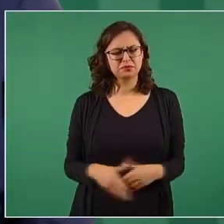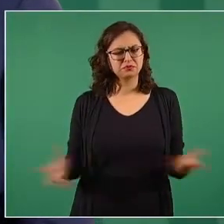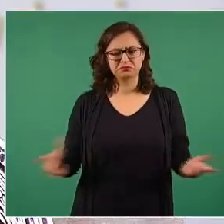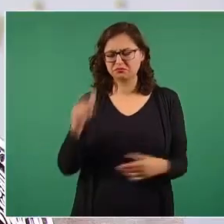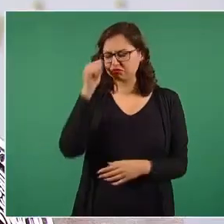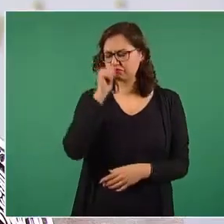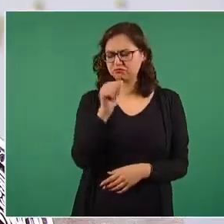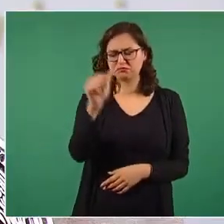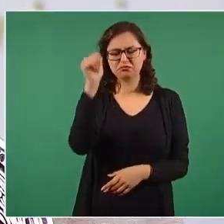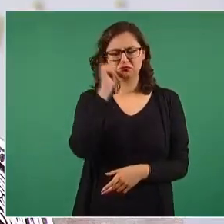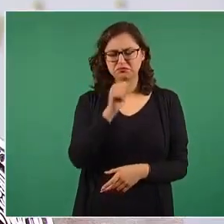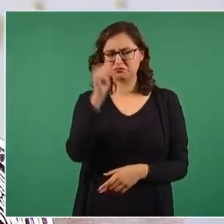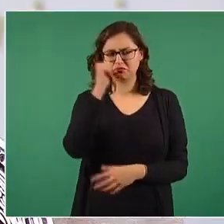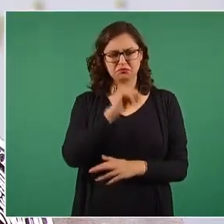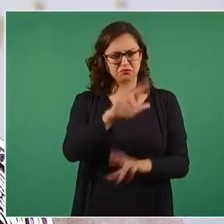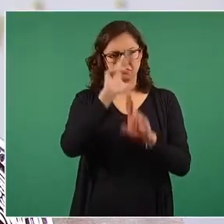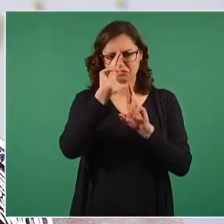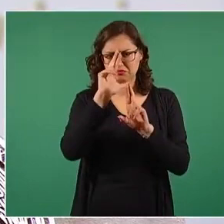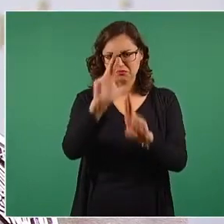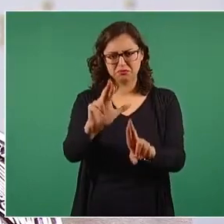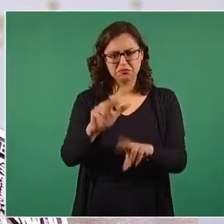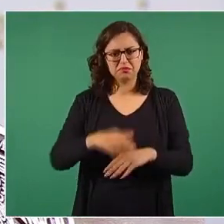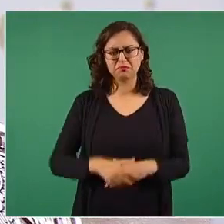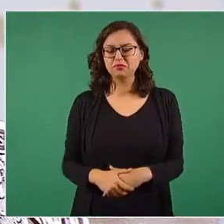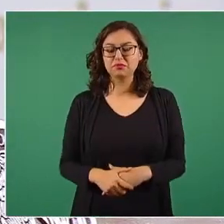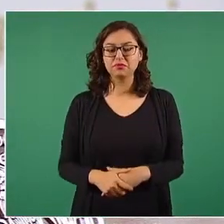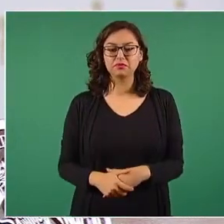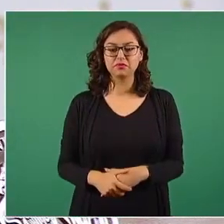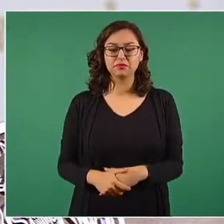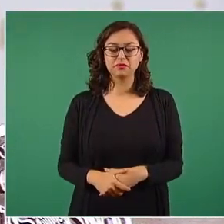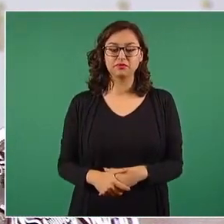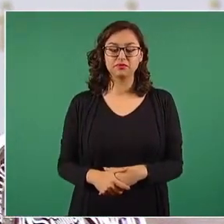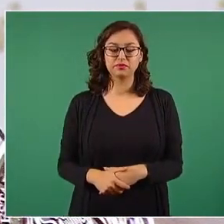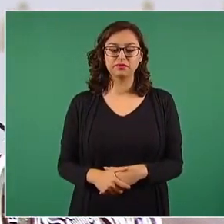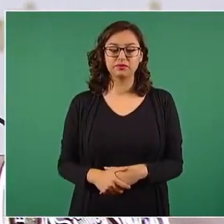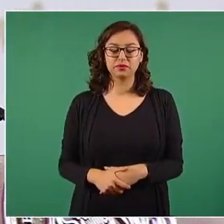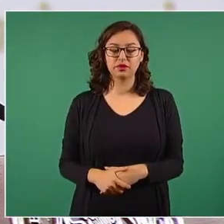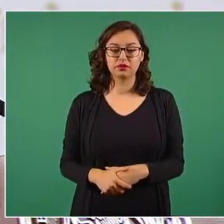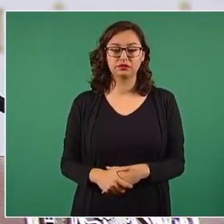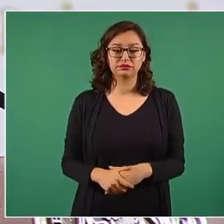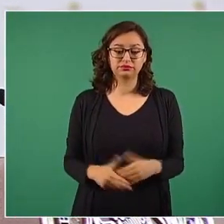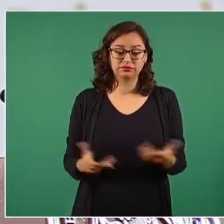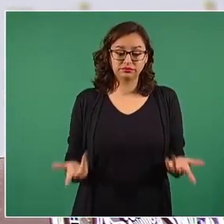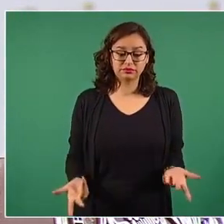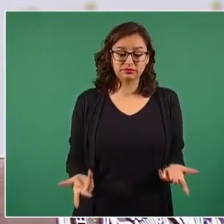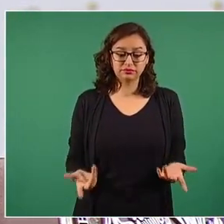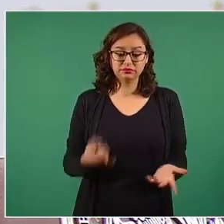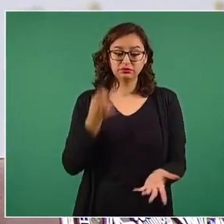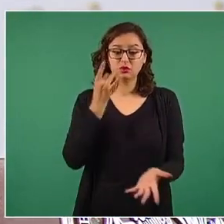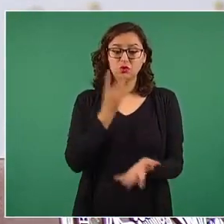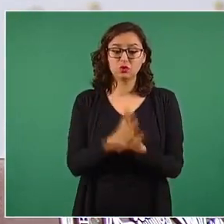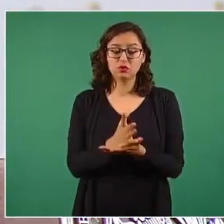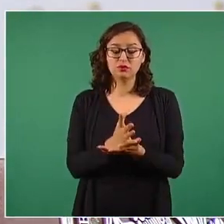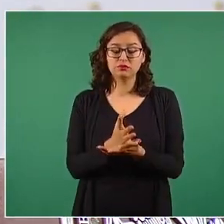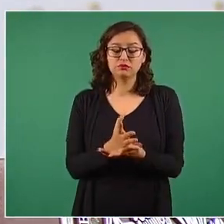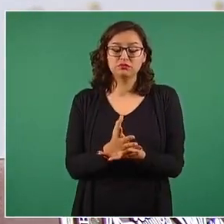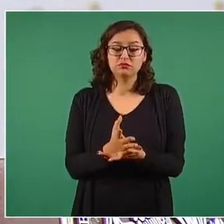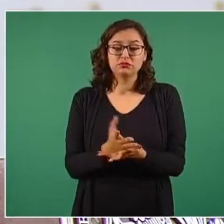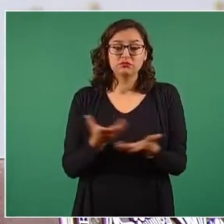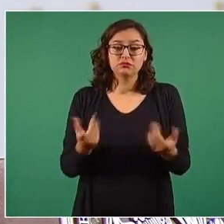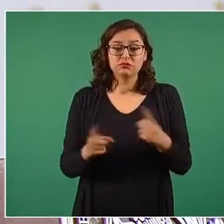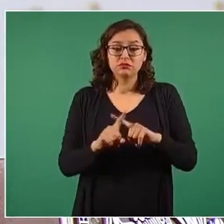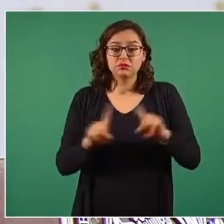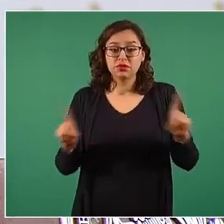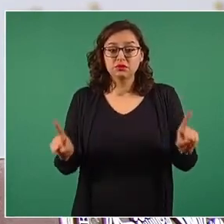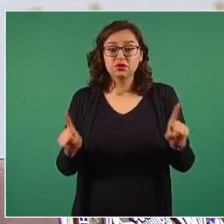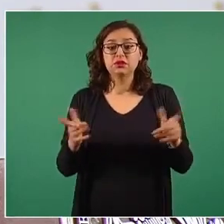lo menciono, la diferencia está en los dueños